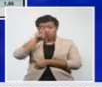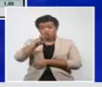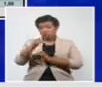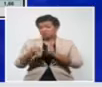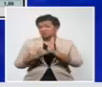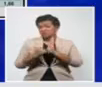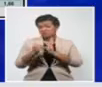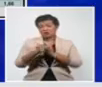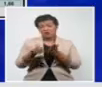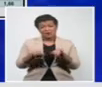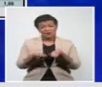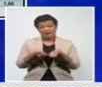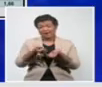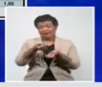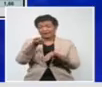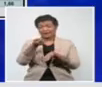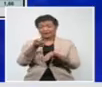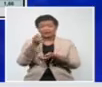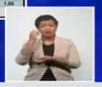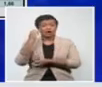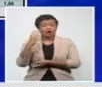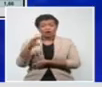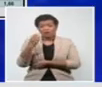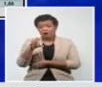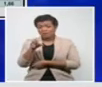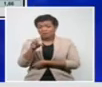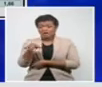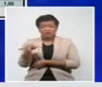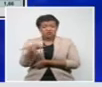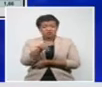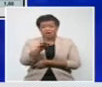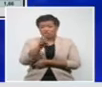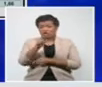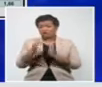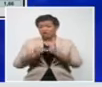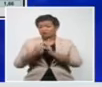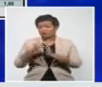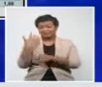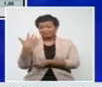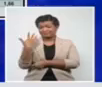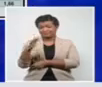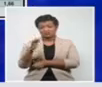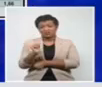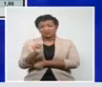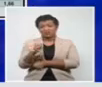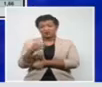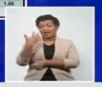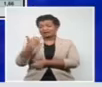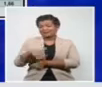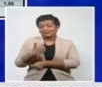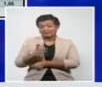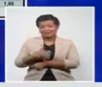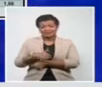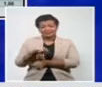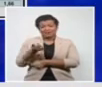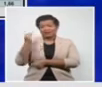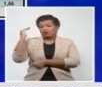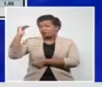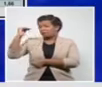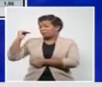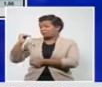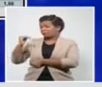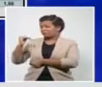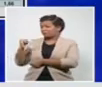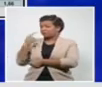2 millones, Colombia igualmente más de 2 millones, Argentina, todos los que aparecen ahí